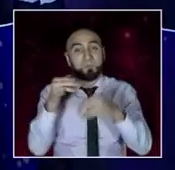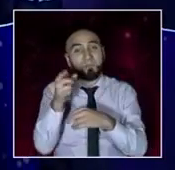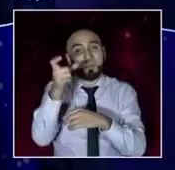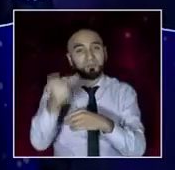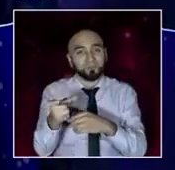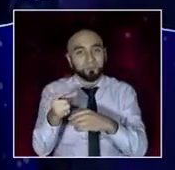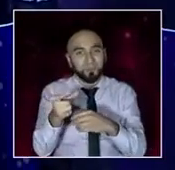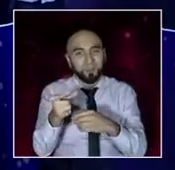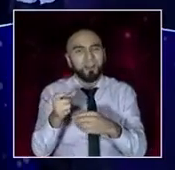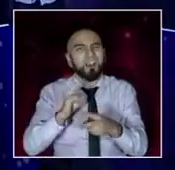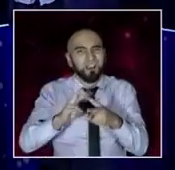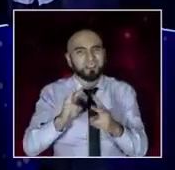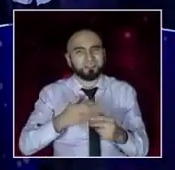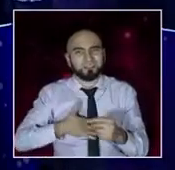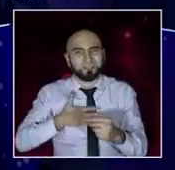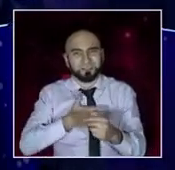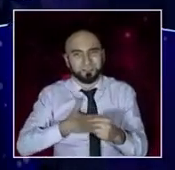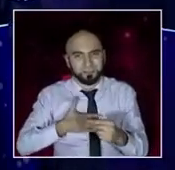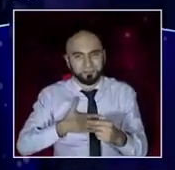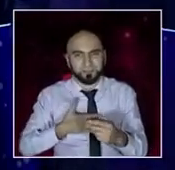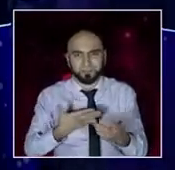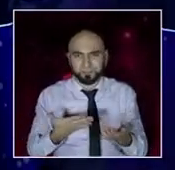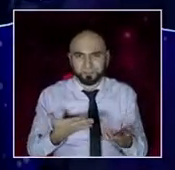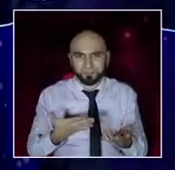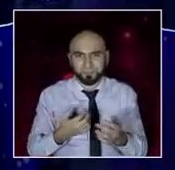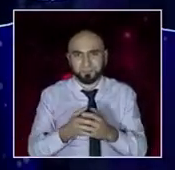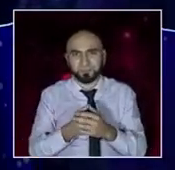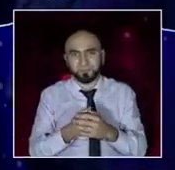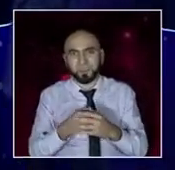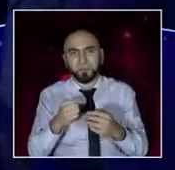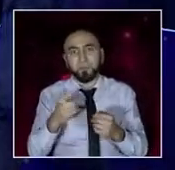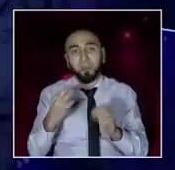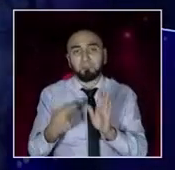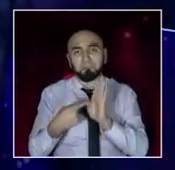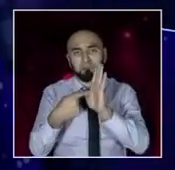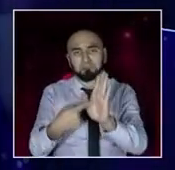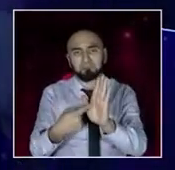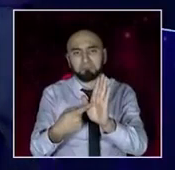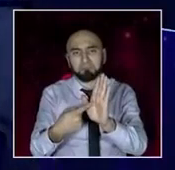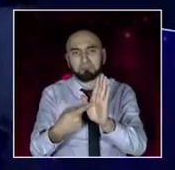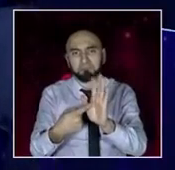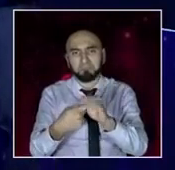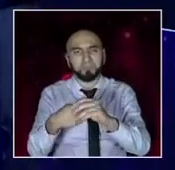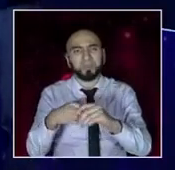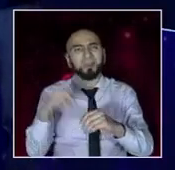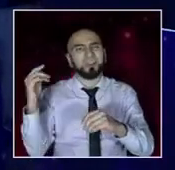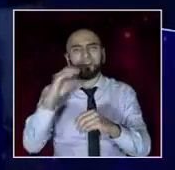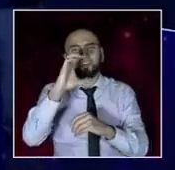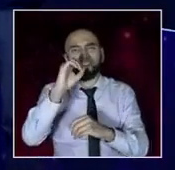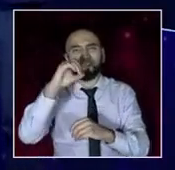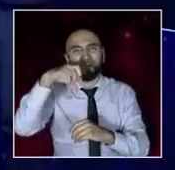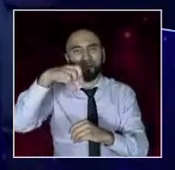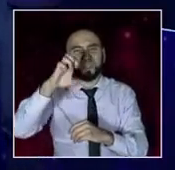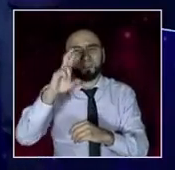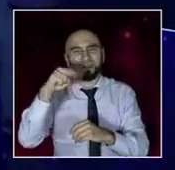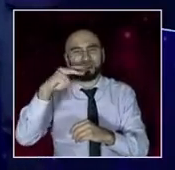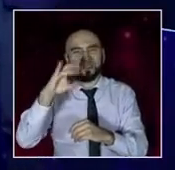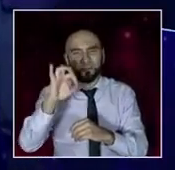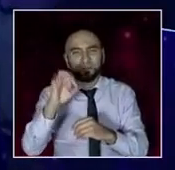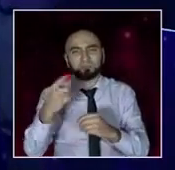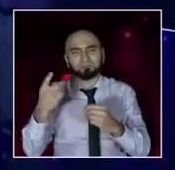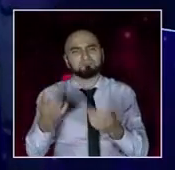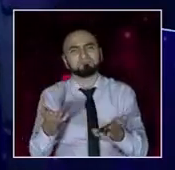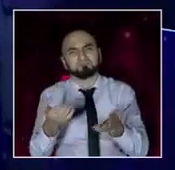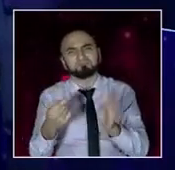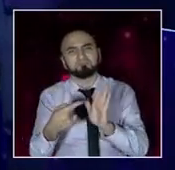cerebro. Entonces, aquí tenemos una inversión de Copérnico. En el segundo, lo primero era pensar que en vez de que la percepción